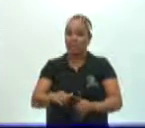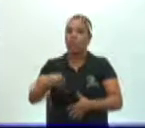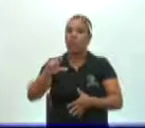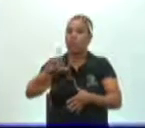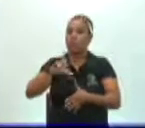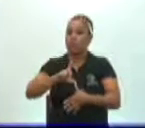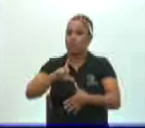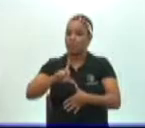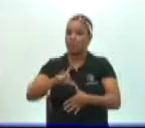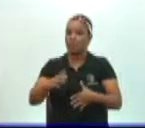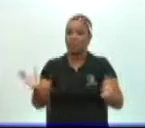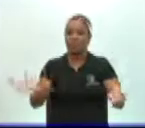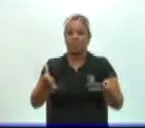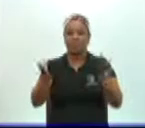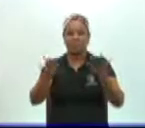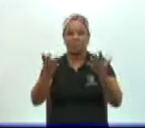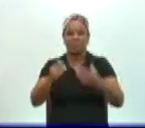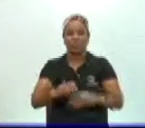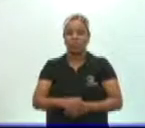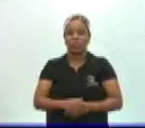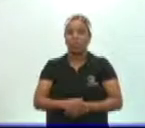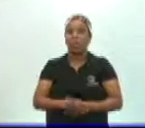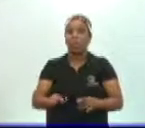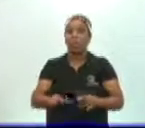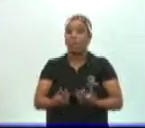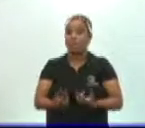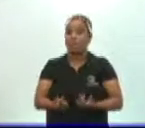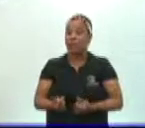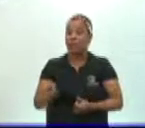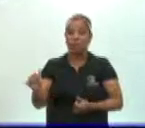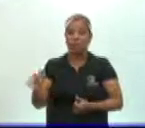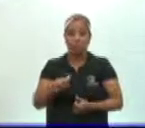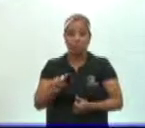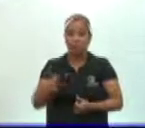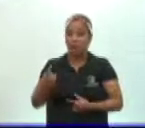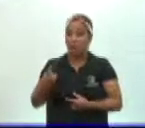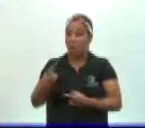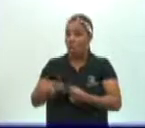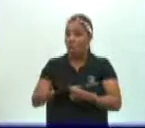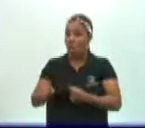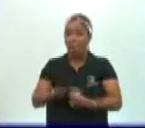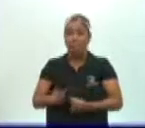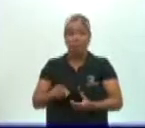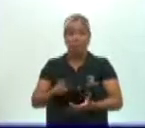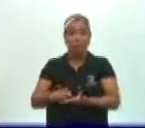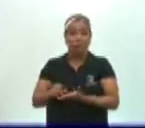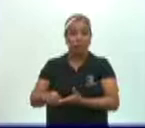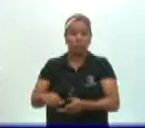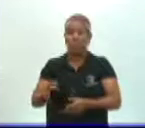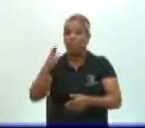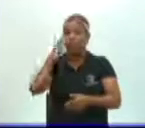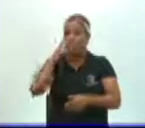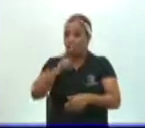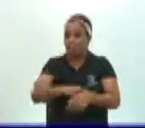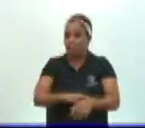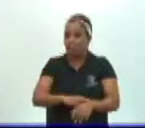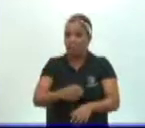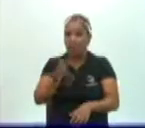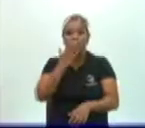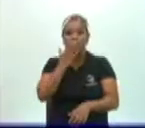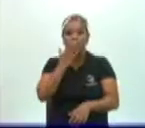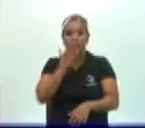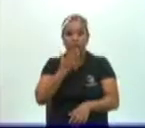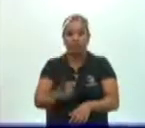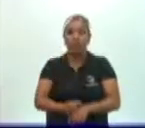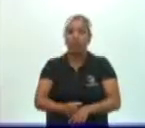desarrollando, pero también otros sectores como los aborígenes, los negros, los mestizos y los